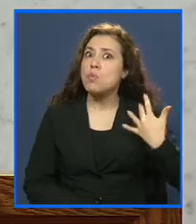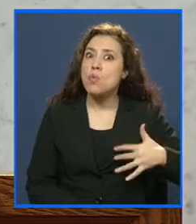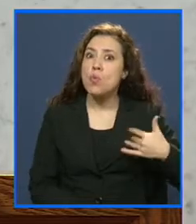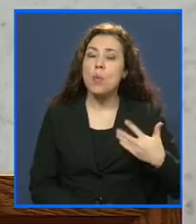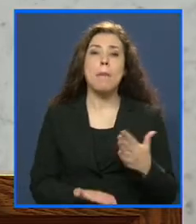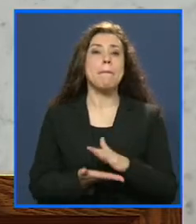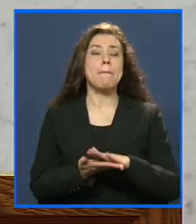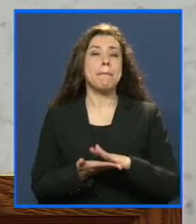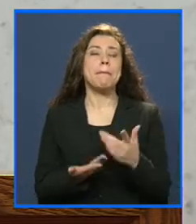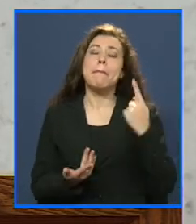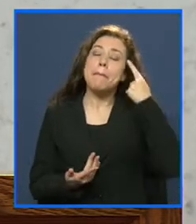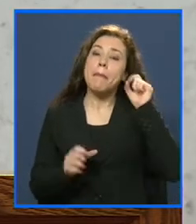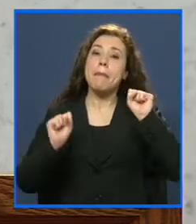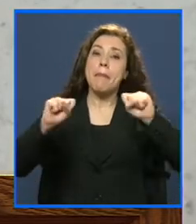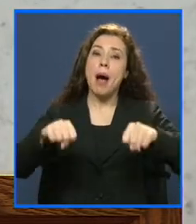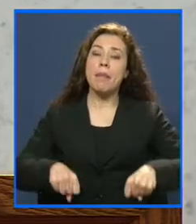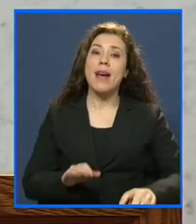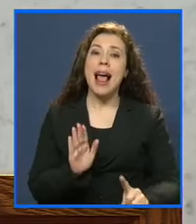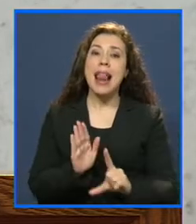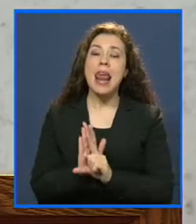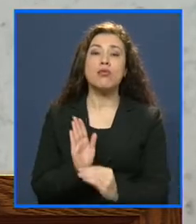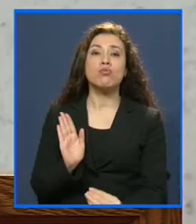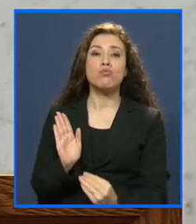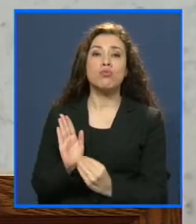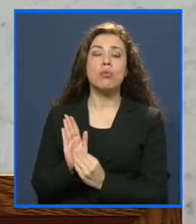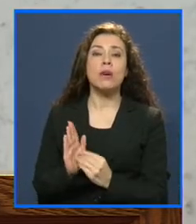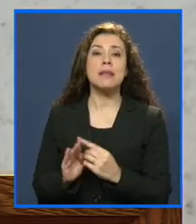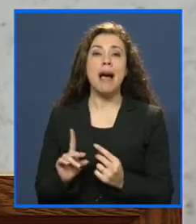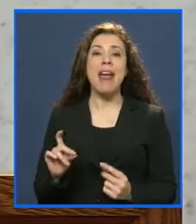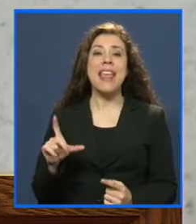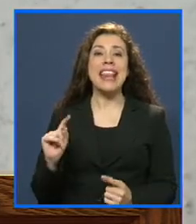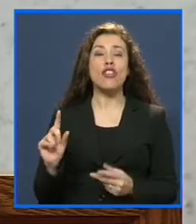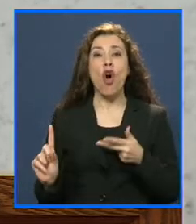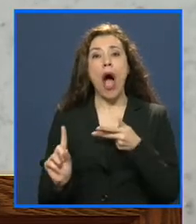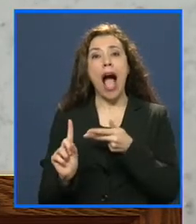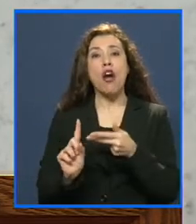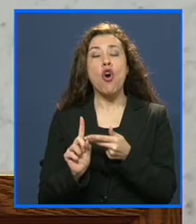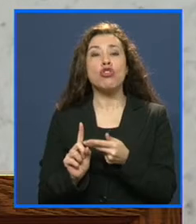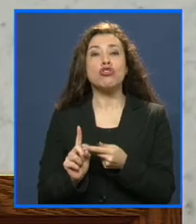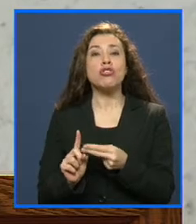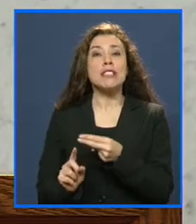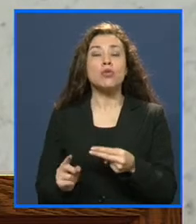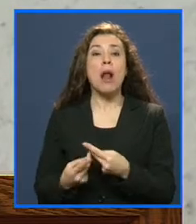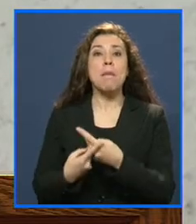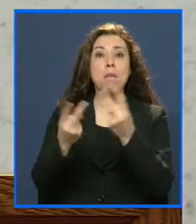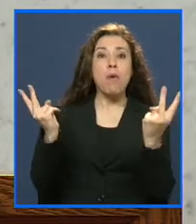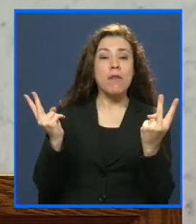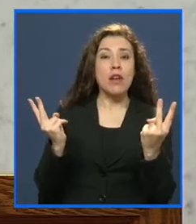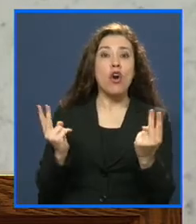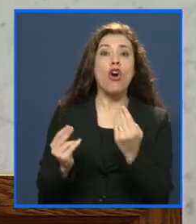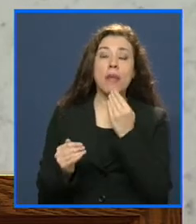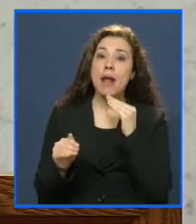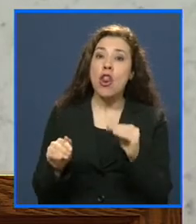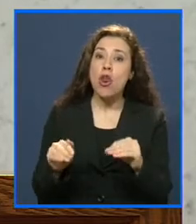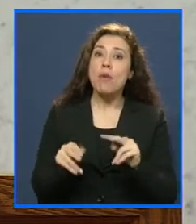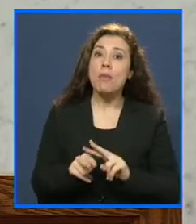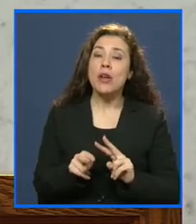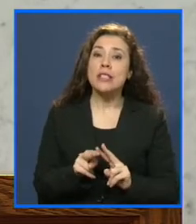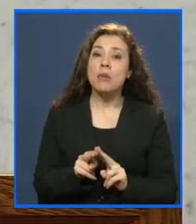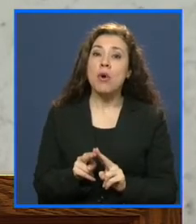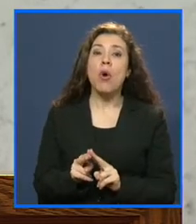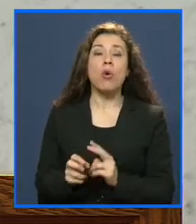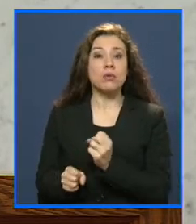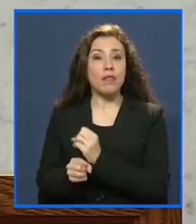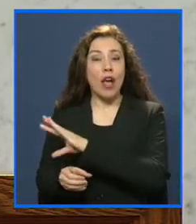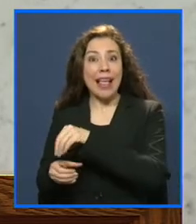ejemplo para aprobar la ley que tipifica el delito de acoso sexual en público en esta misma línea generamos un protocolo